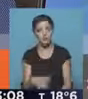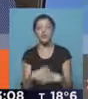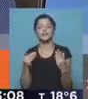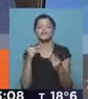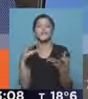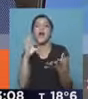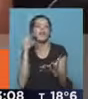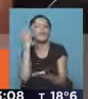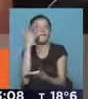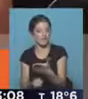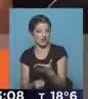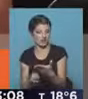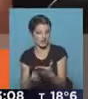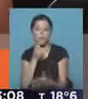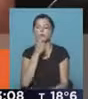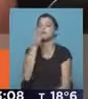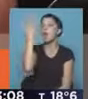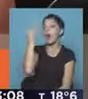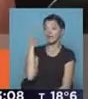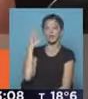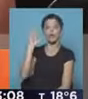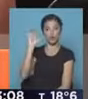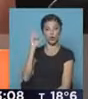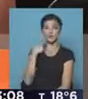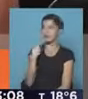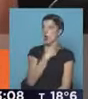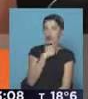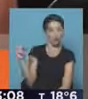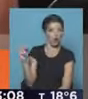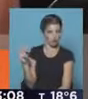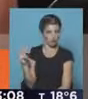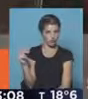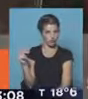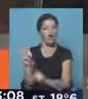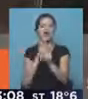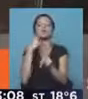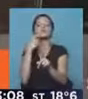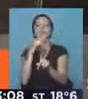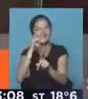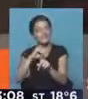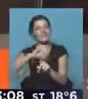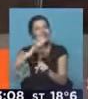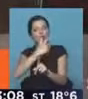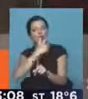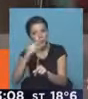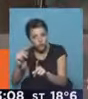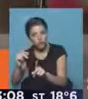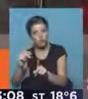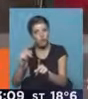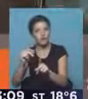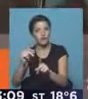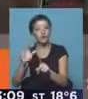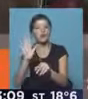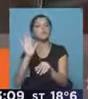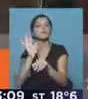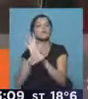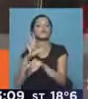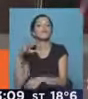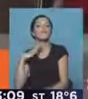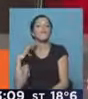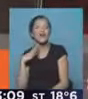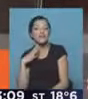esto. Cuando ganó el no en Colombia, se decía que ganó el no, pero no se veía algo que no leyeron, que no es quizás las